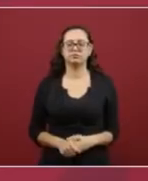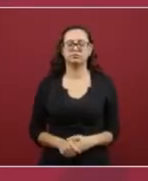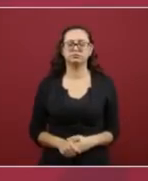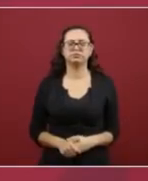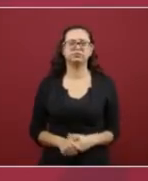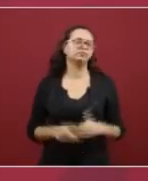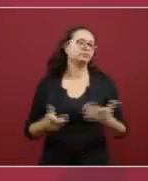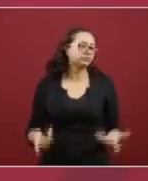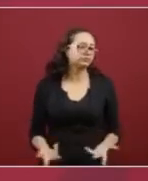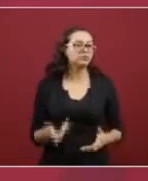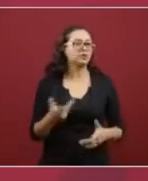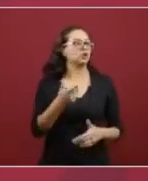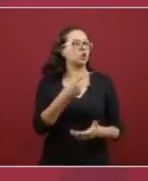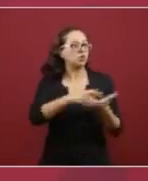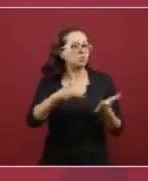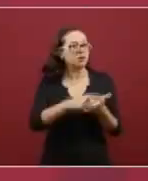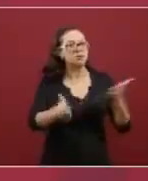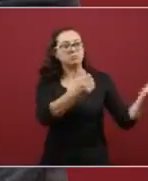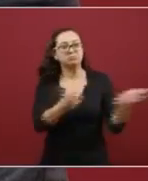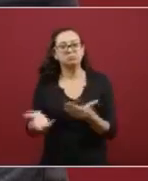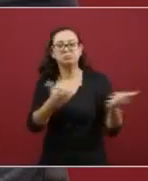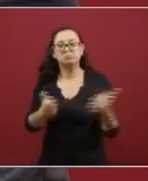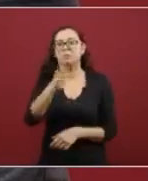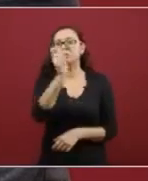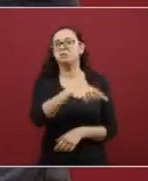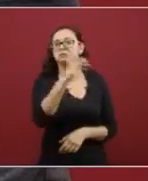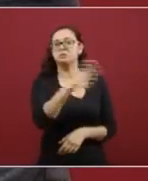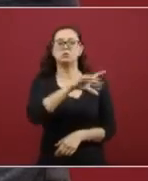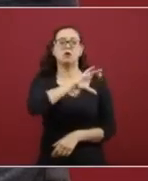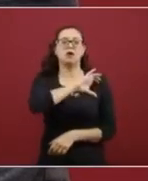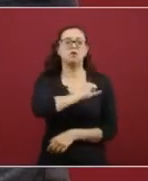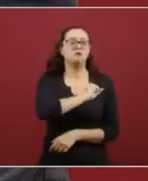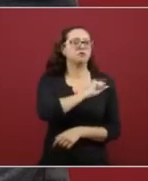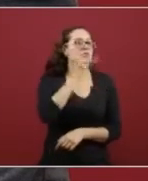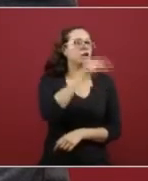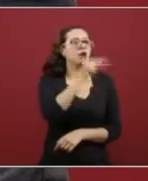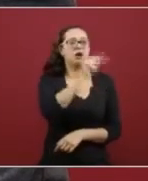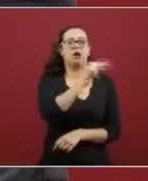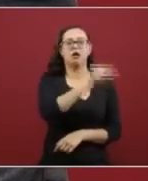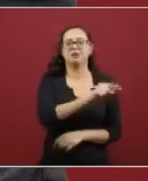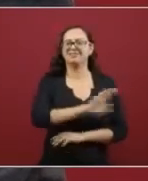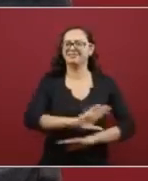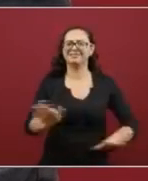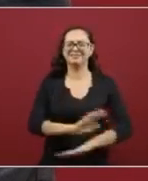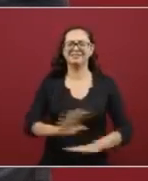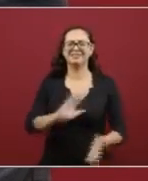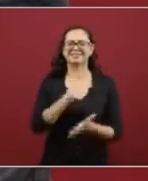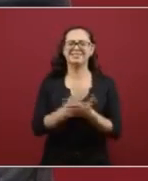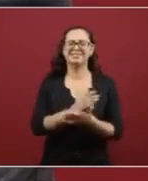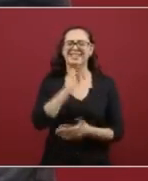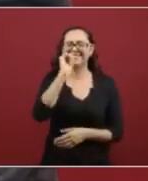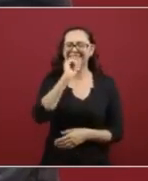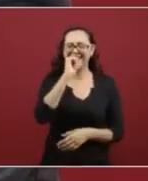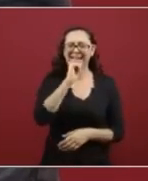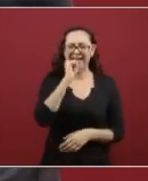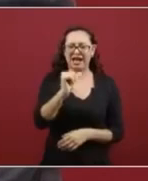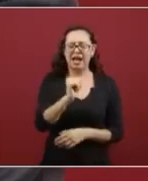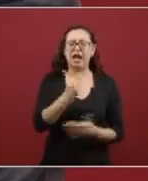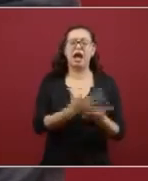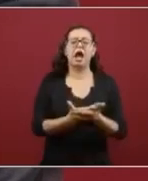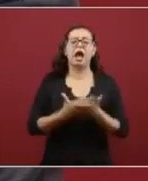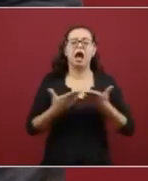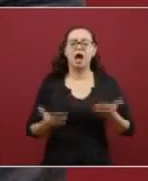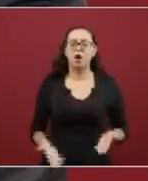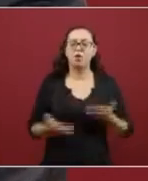proveedores favoritos del gobierno, nada. Nada, nada, nada, nada. Vamos a lo